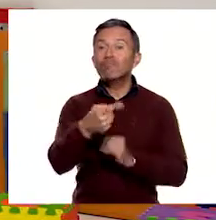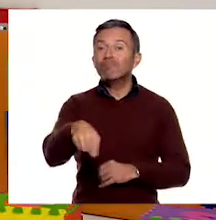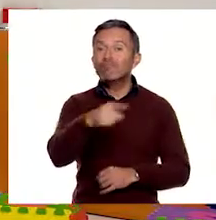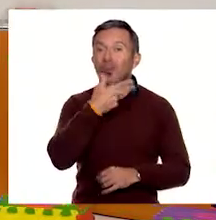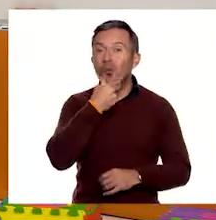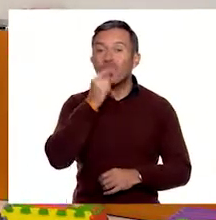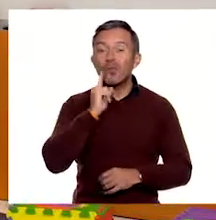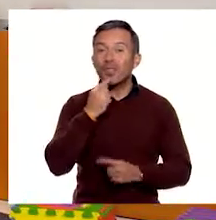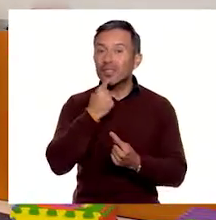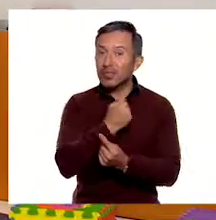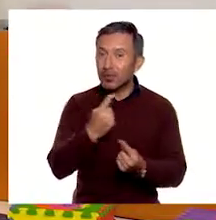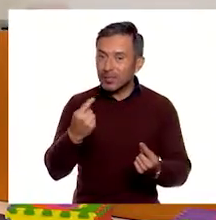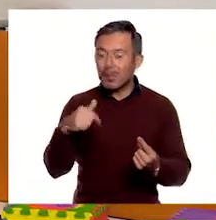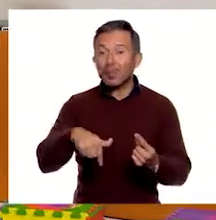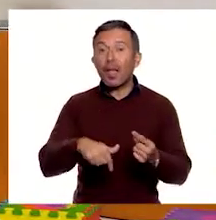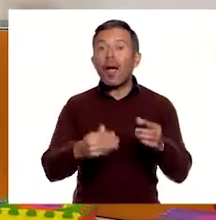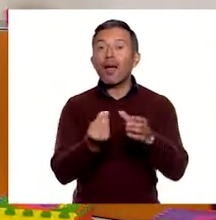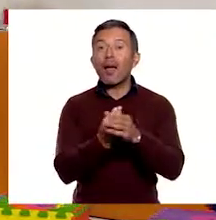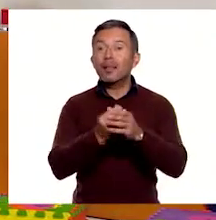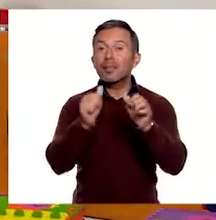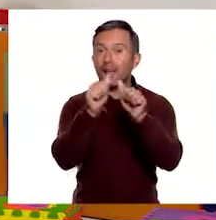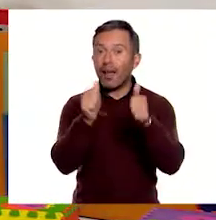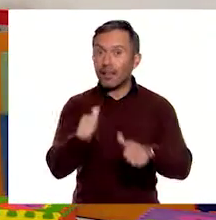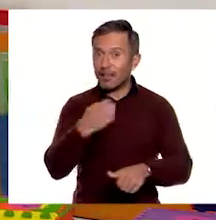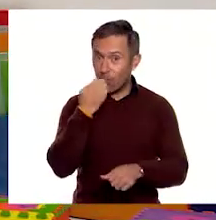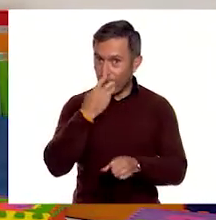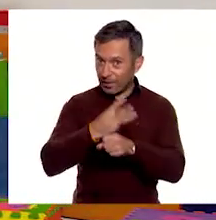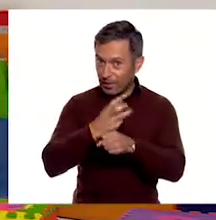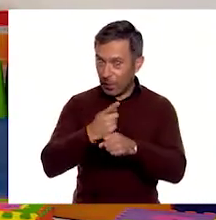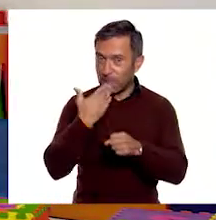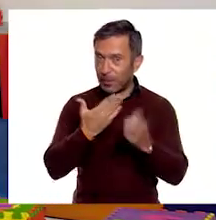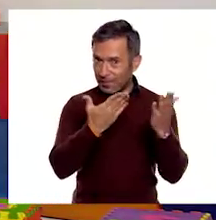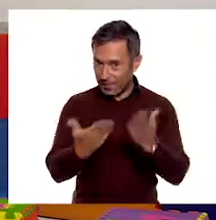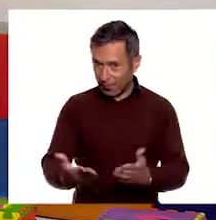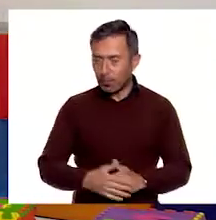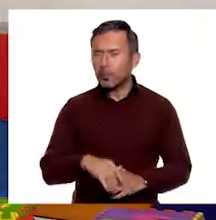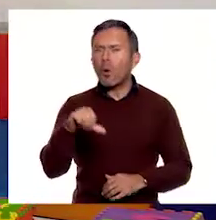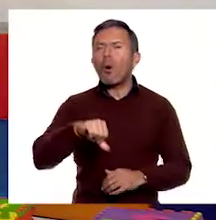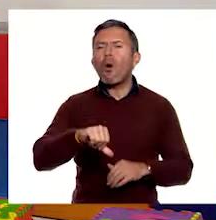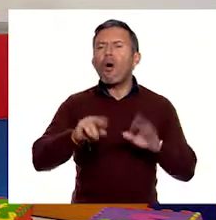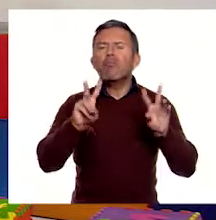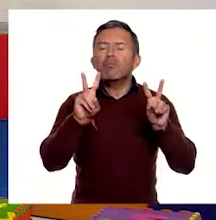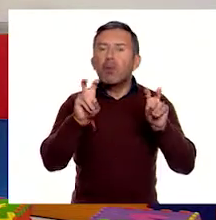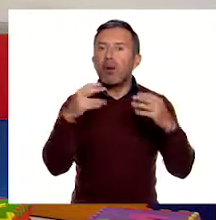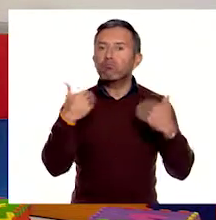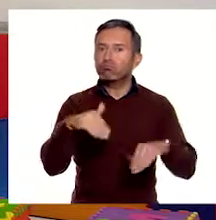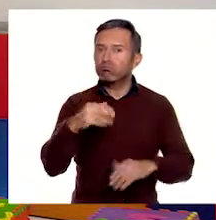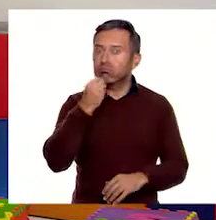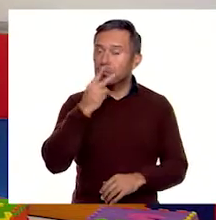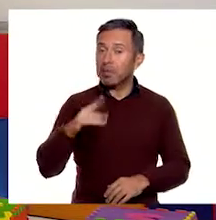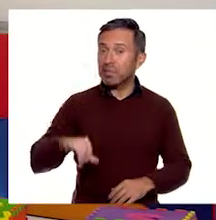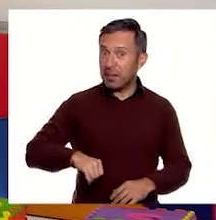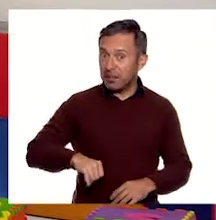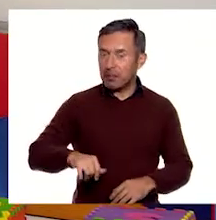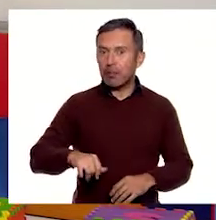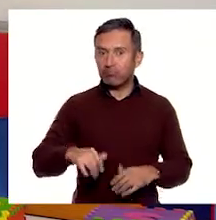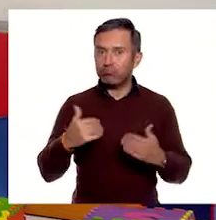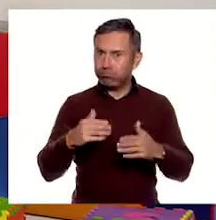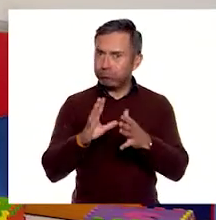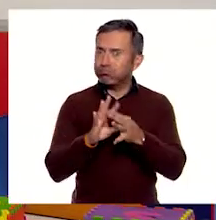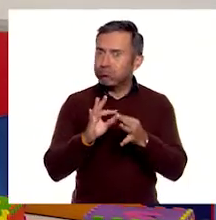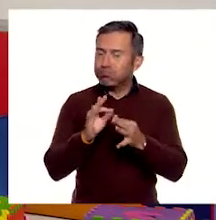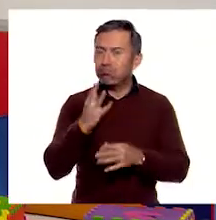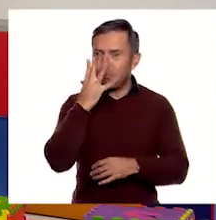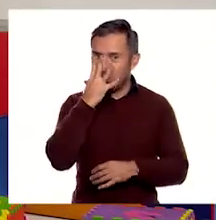a su clase de artes de tercer grado. Y bueno, hoy tenemos un tema muy, muy interesante y muy bonito. Estén pendientes